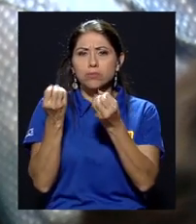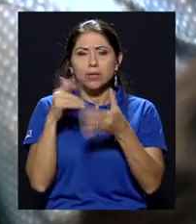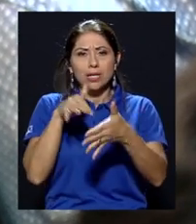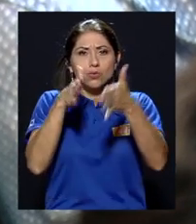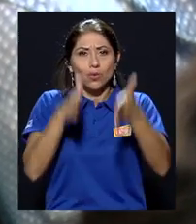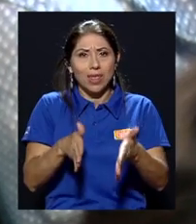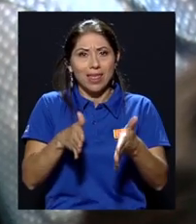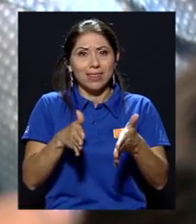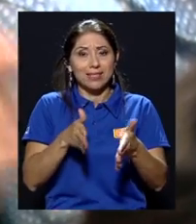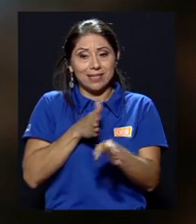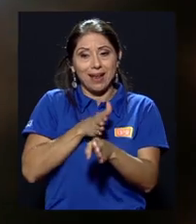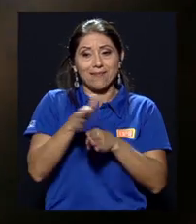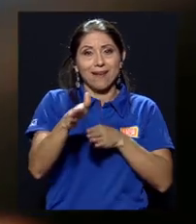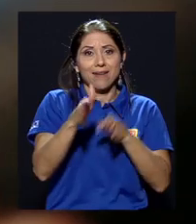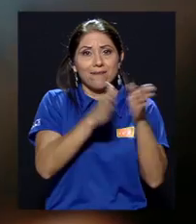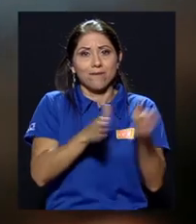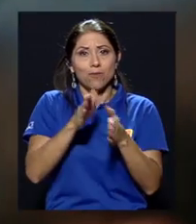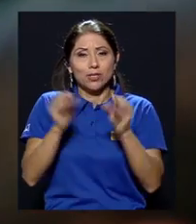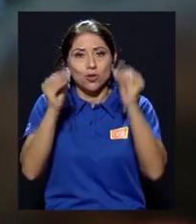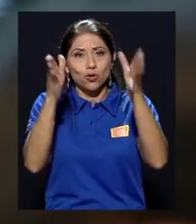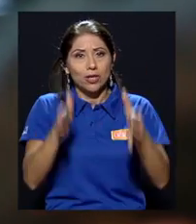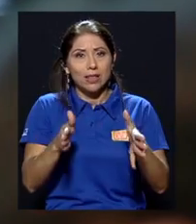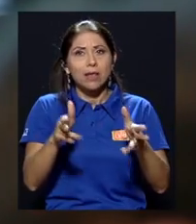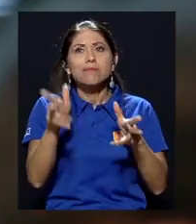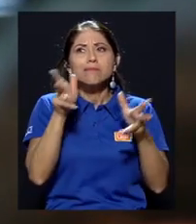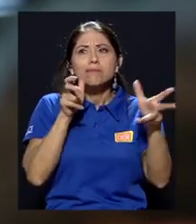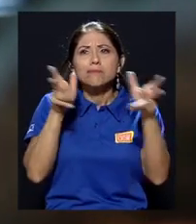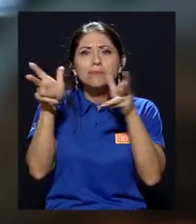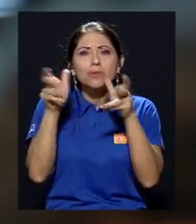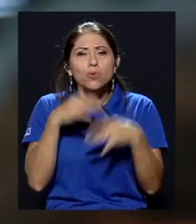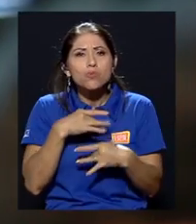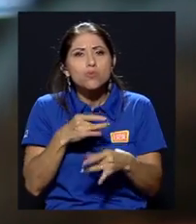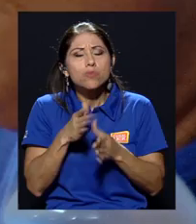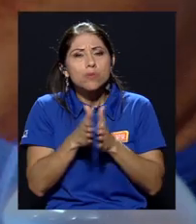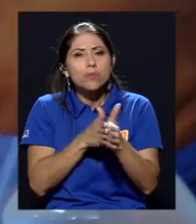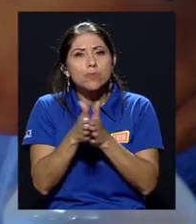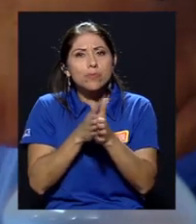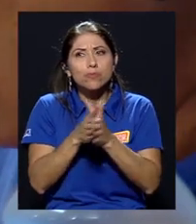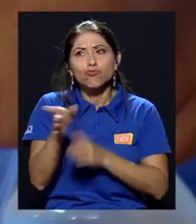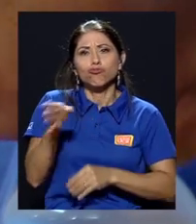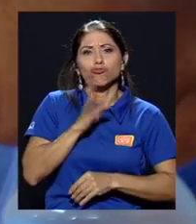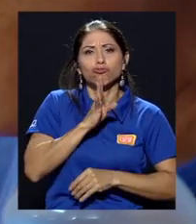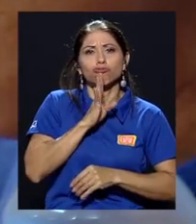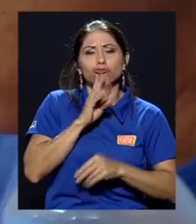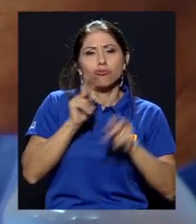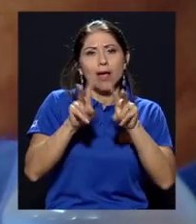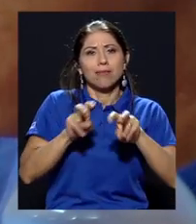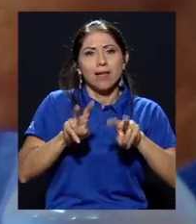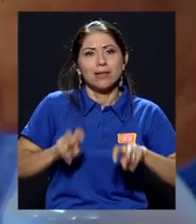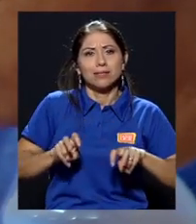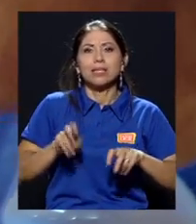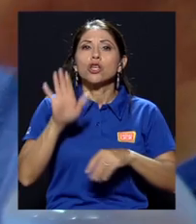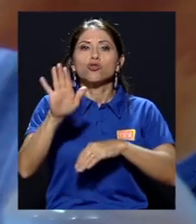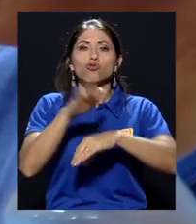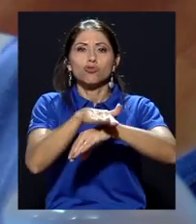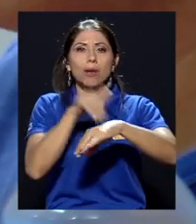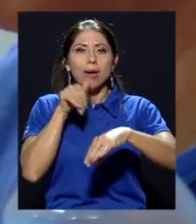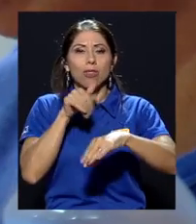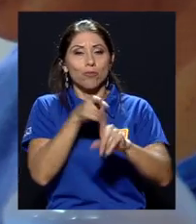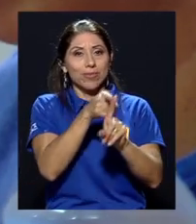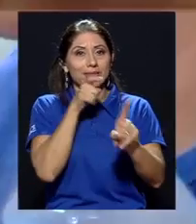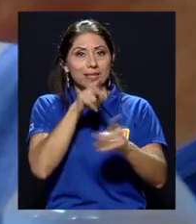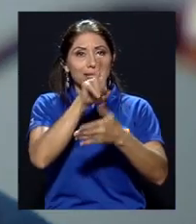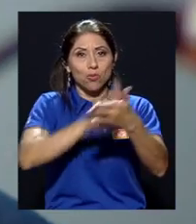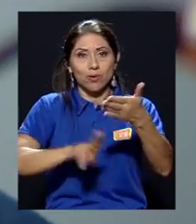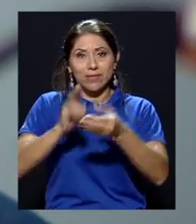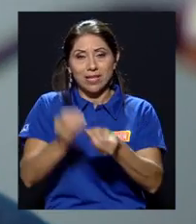formación docente escucharon con gran interés el análisis de la investigadora y su llamado a que desde las universidades públicas